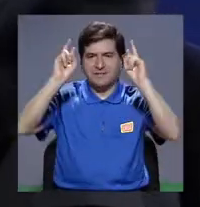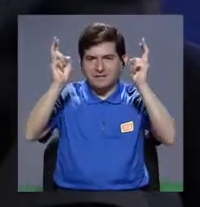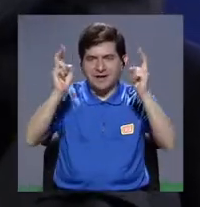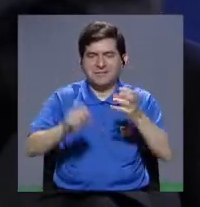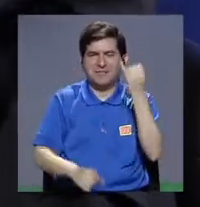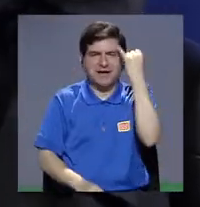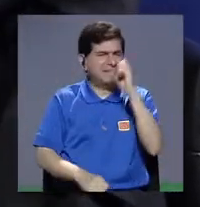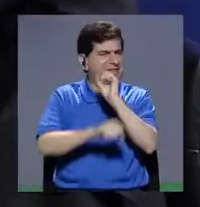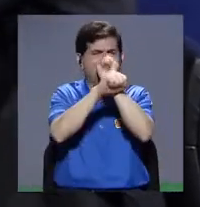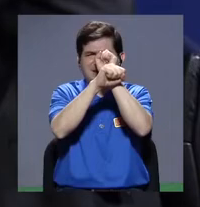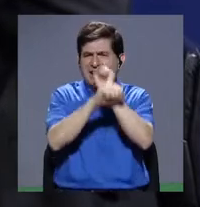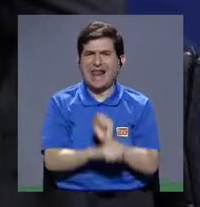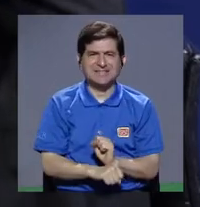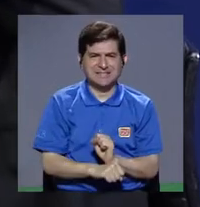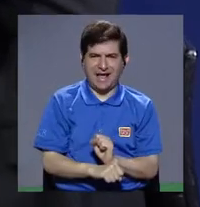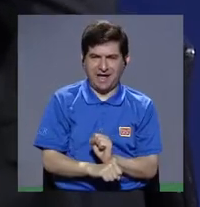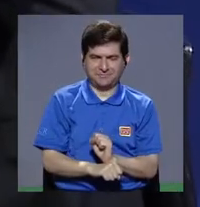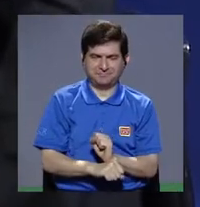verdad